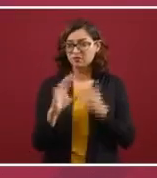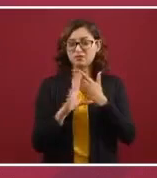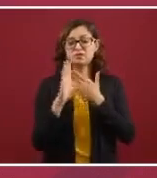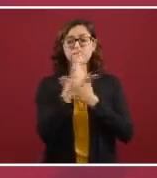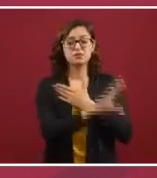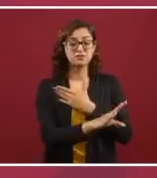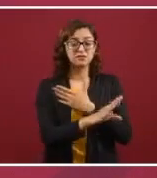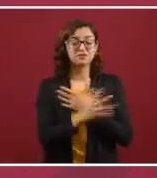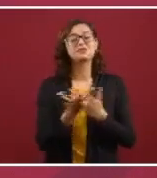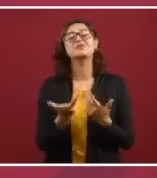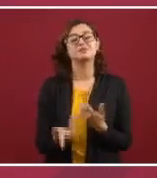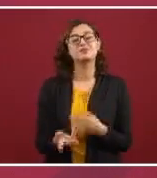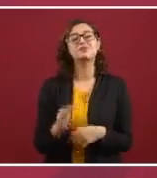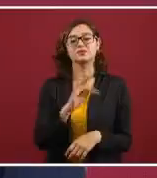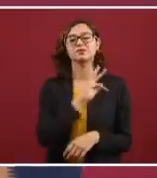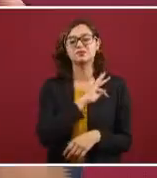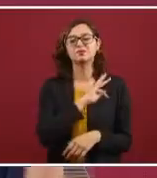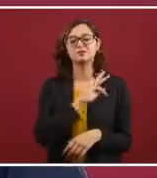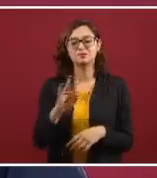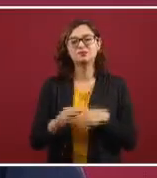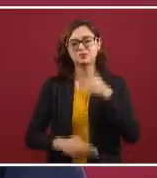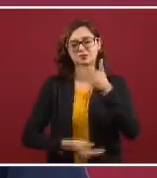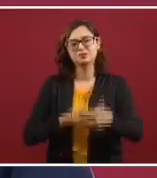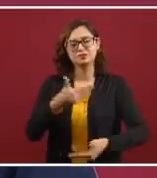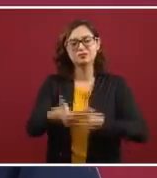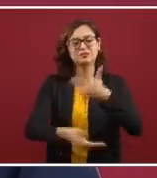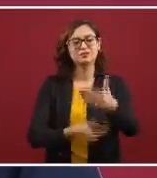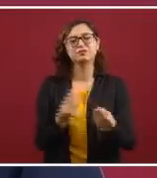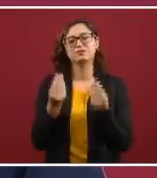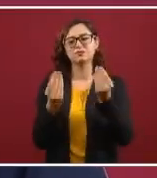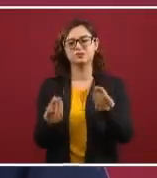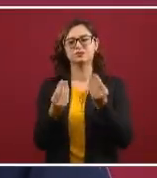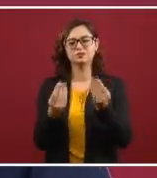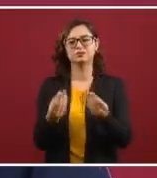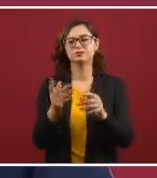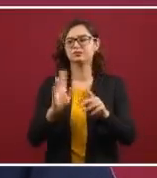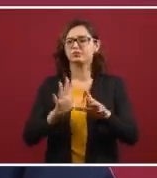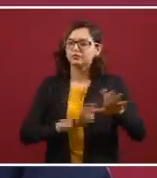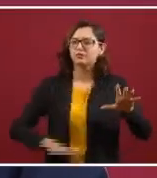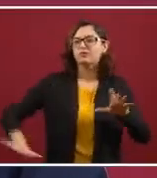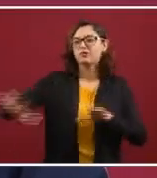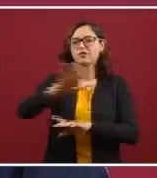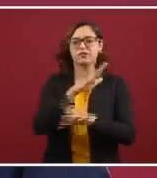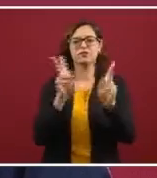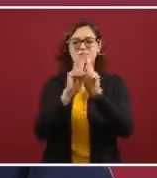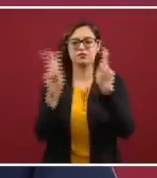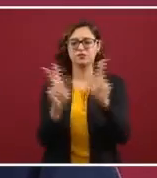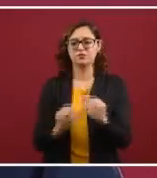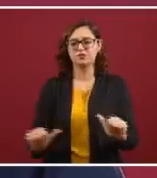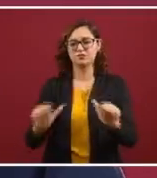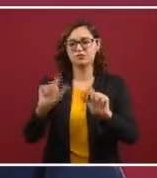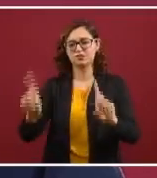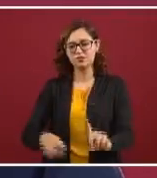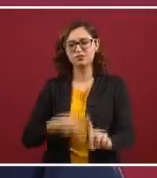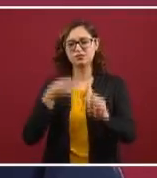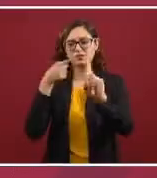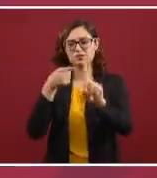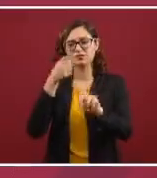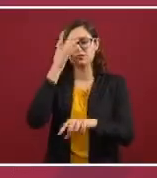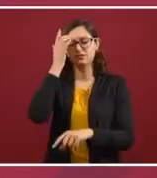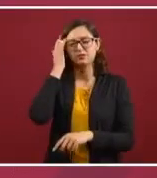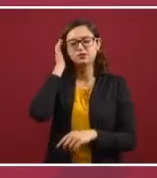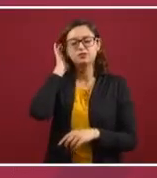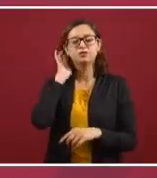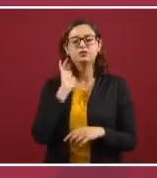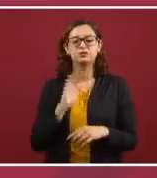Vamos a avanzar mucho en la pacificación. Ese es el propósito. Presidente, y mi